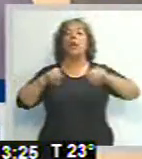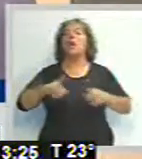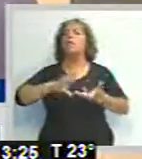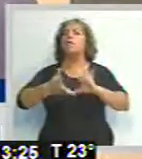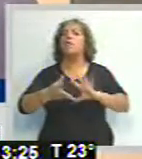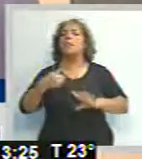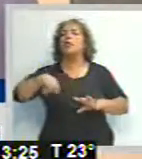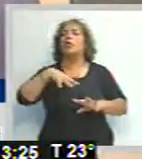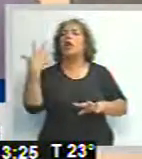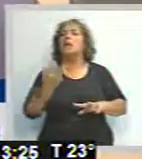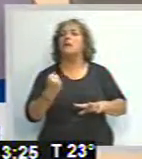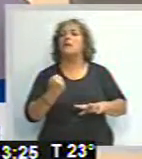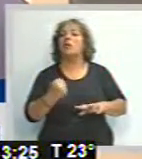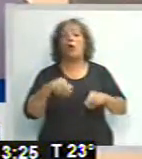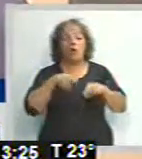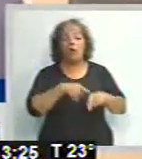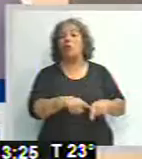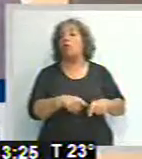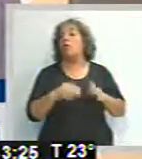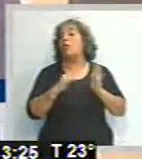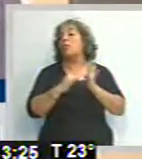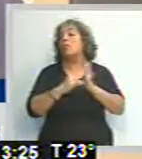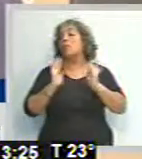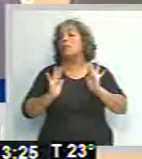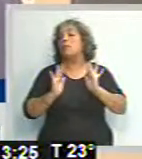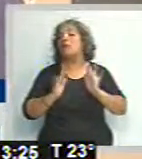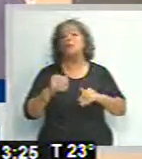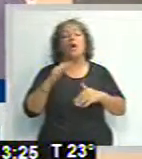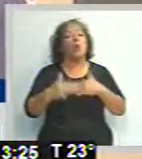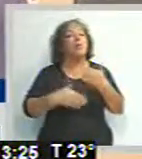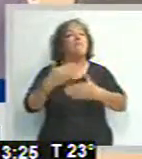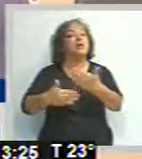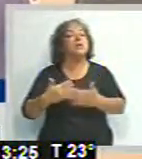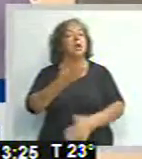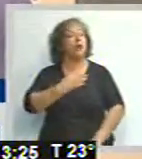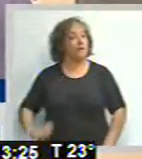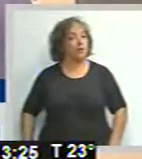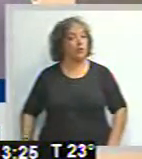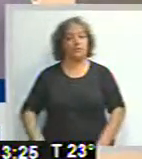medidas que vamos a adoptar conforme vayan siendo los pasos que va dando el gobierno.